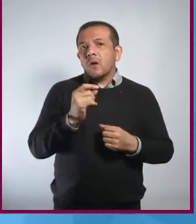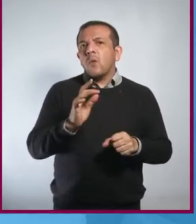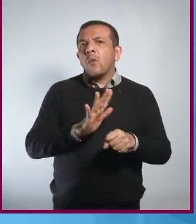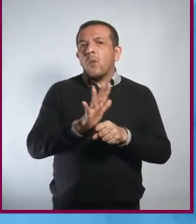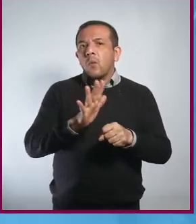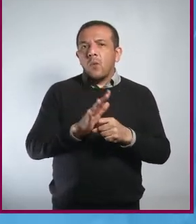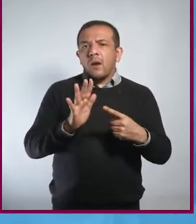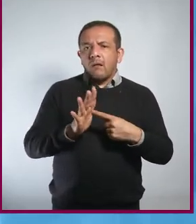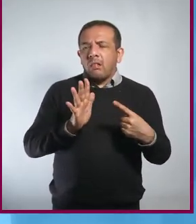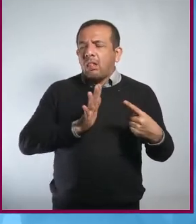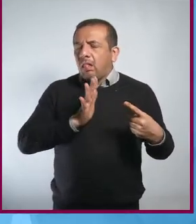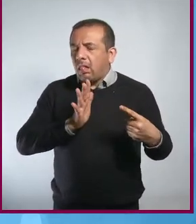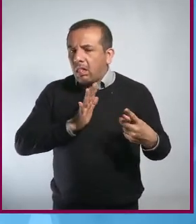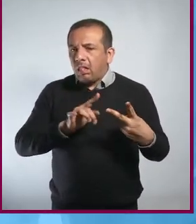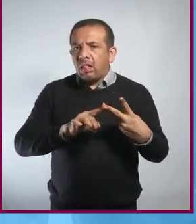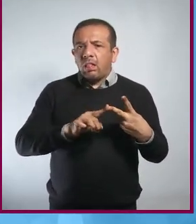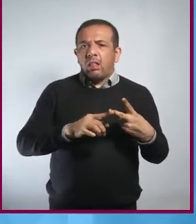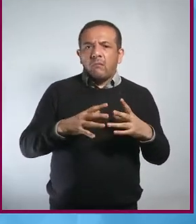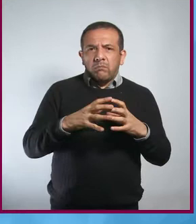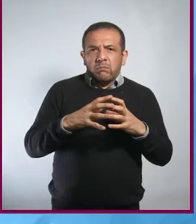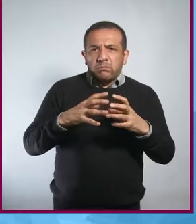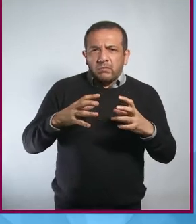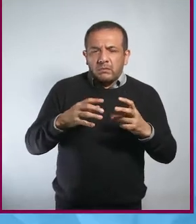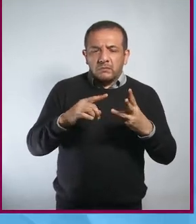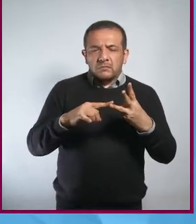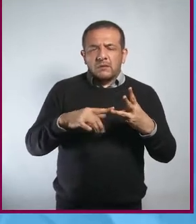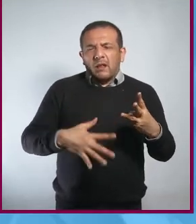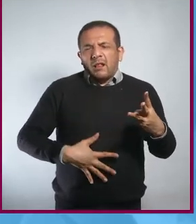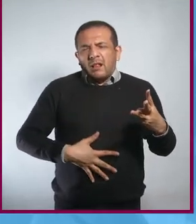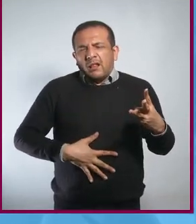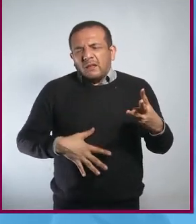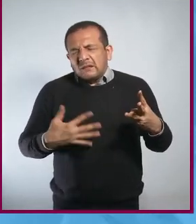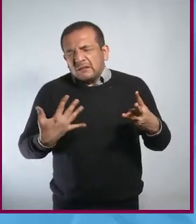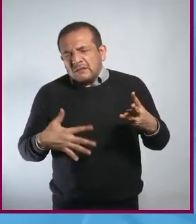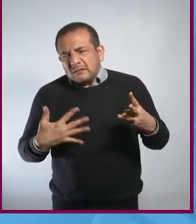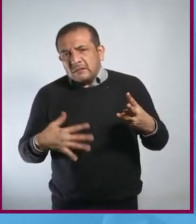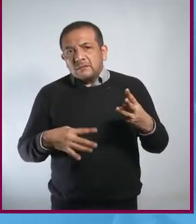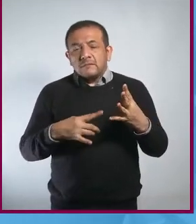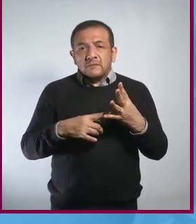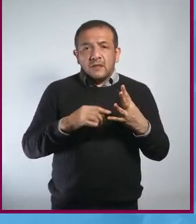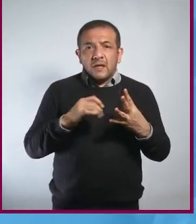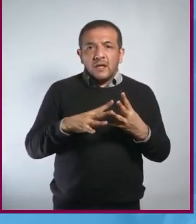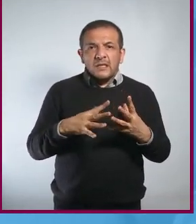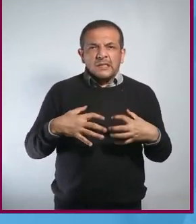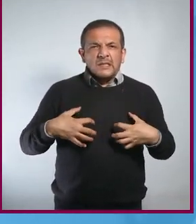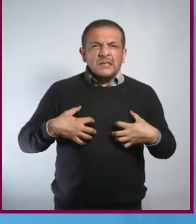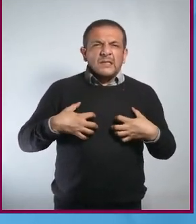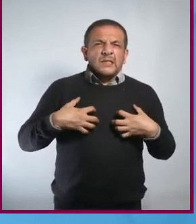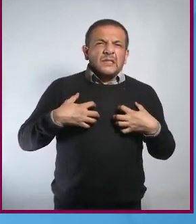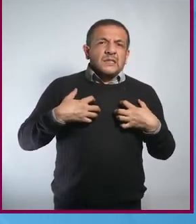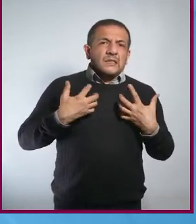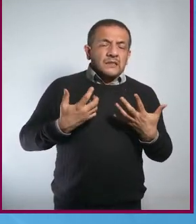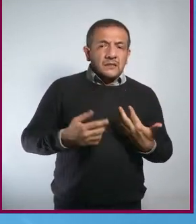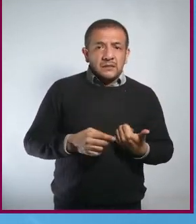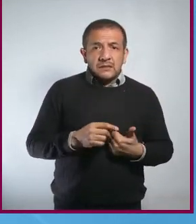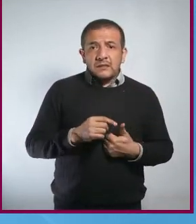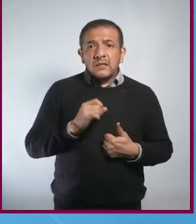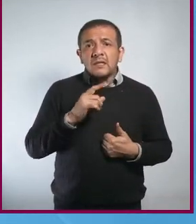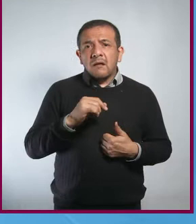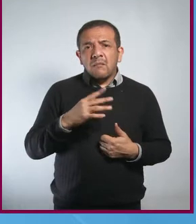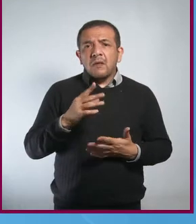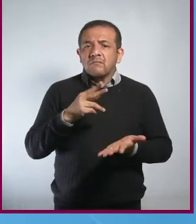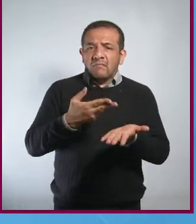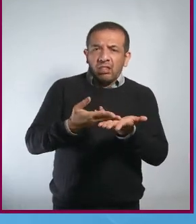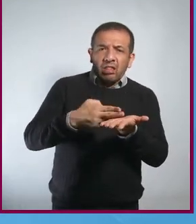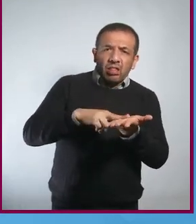vómitos reiterados, edema o hinchazón, dolor abdominal intenso, irritabilidad o agitación,